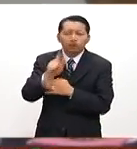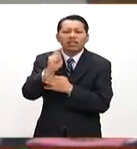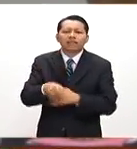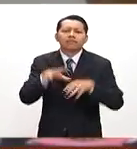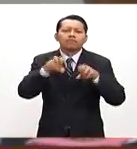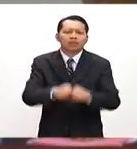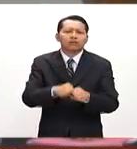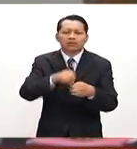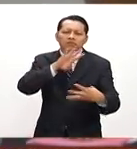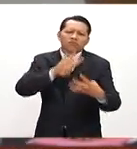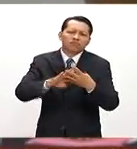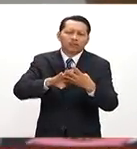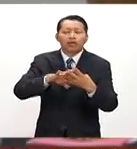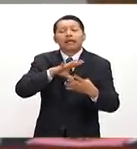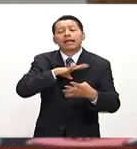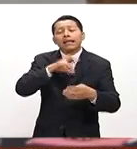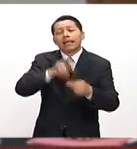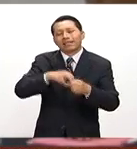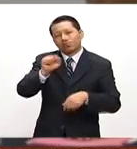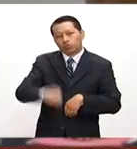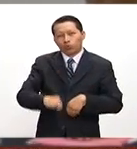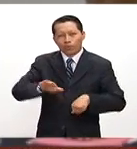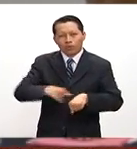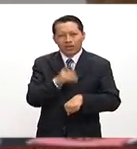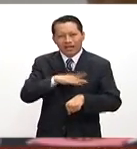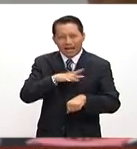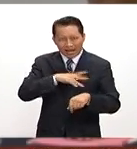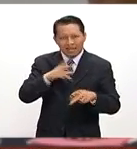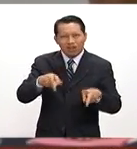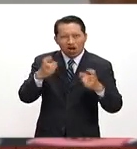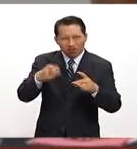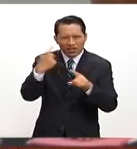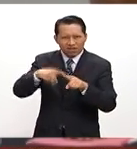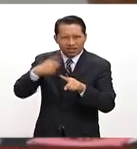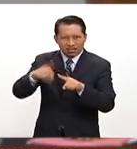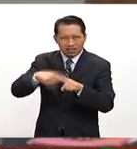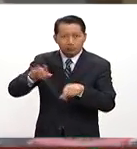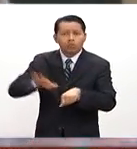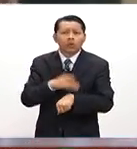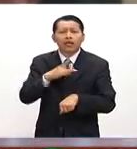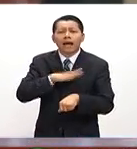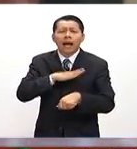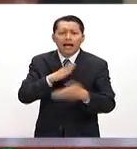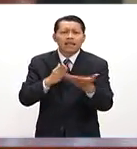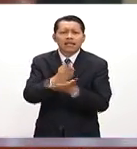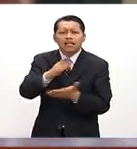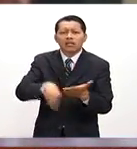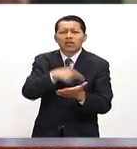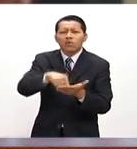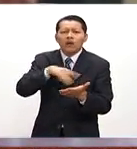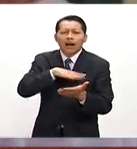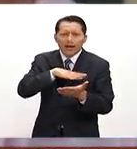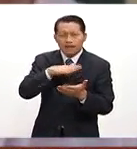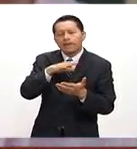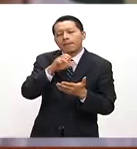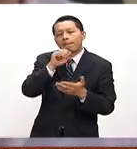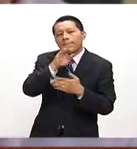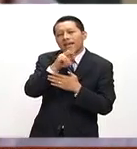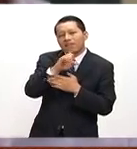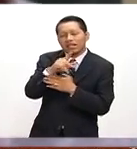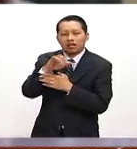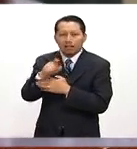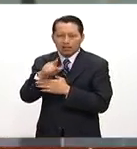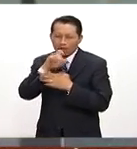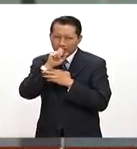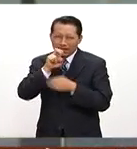en el reclusorio preventivo sur por el delito de despojo agravado. Esto por invadir un predio ubicado en la calle Benjamín Gil de la colonia